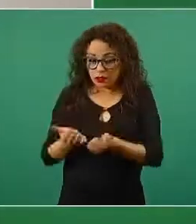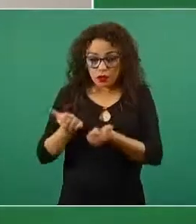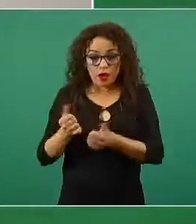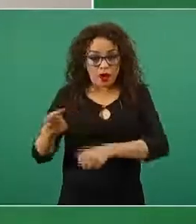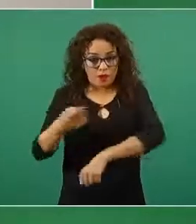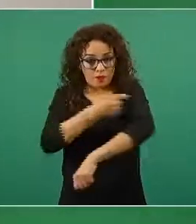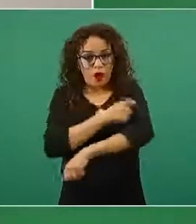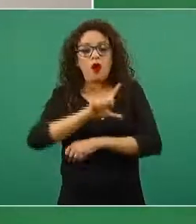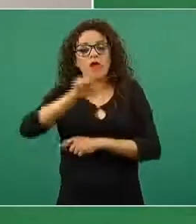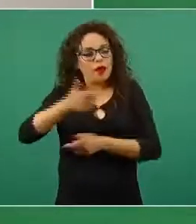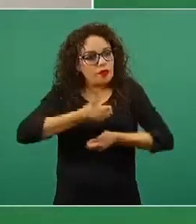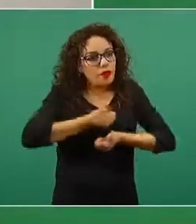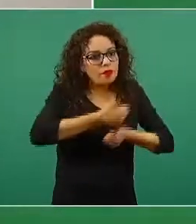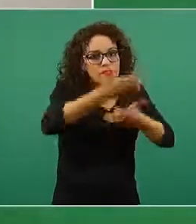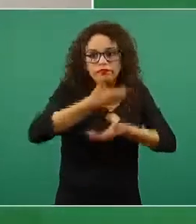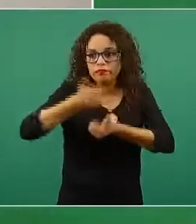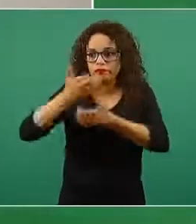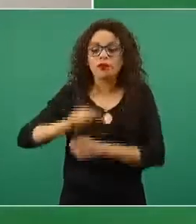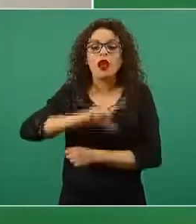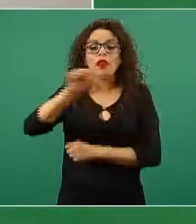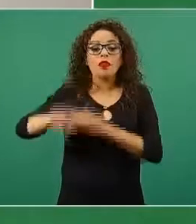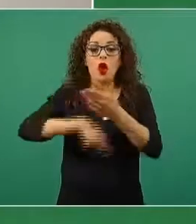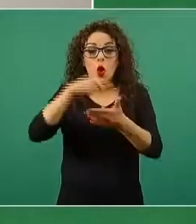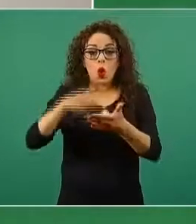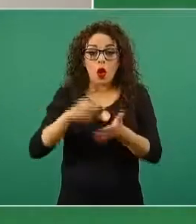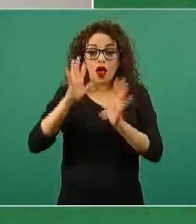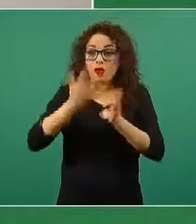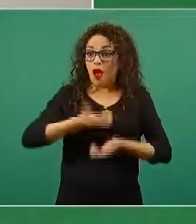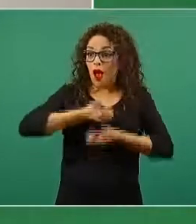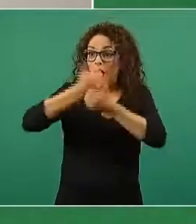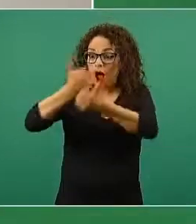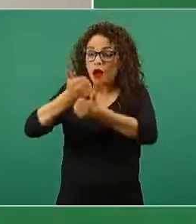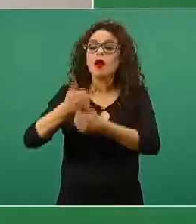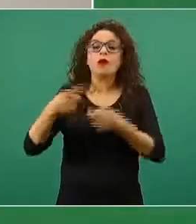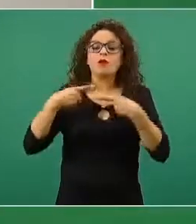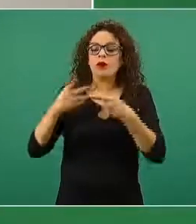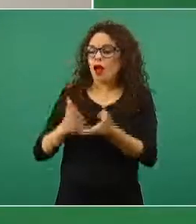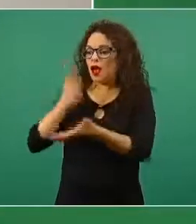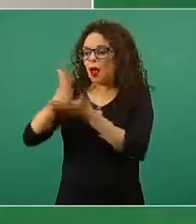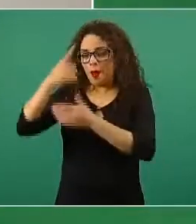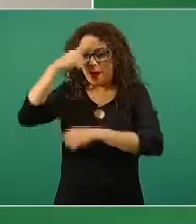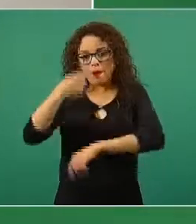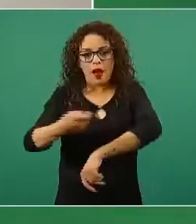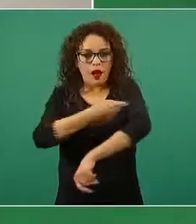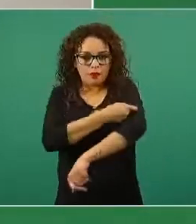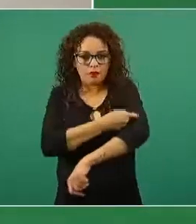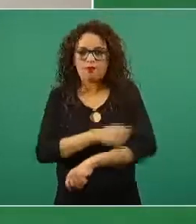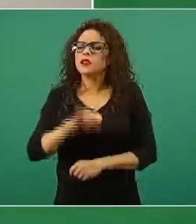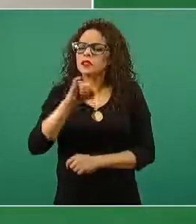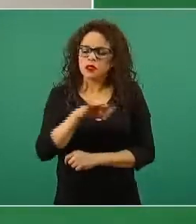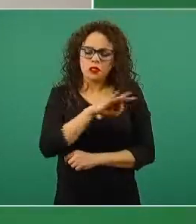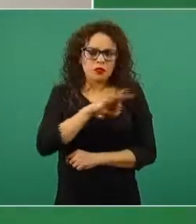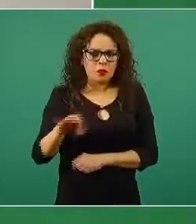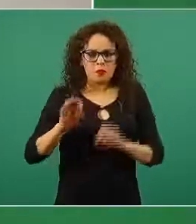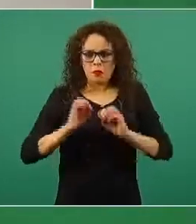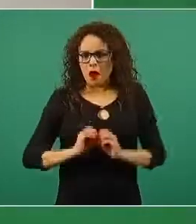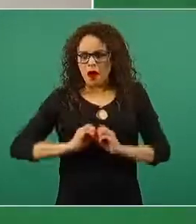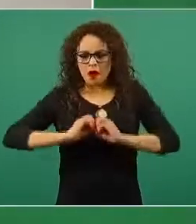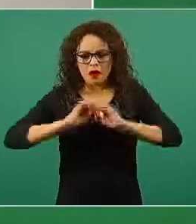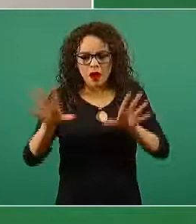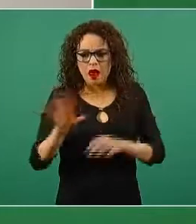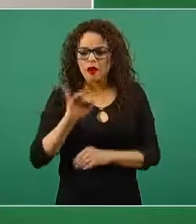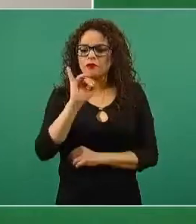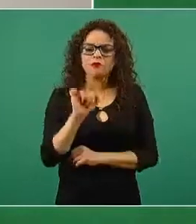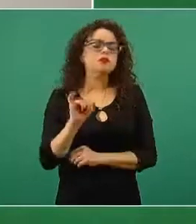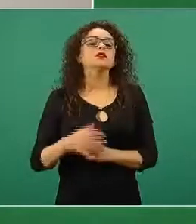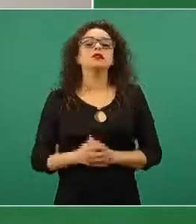distribución de las vacunas y de la aplicación de las vacunas. ¿Se puede? Sí, sí se puede, definitivamente. Y depende de